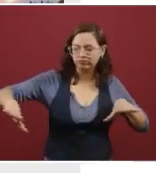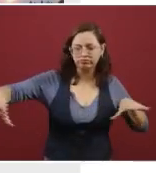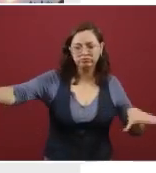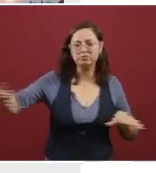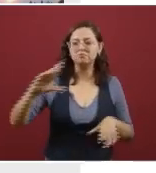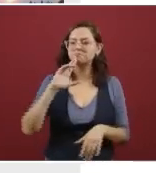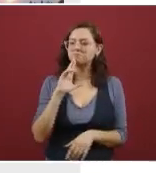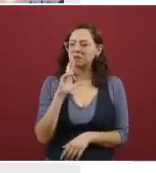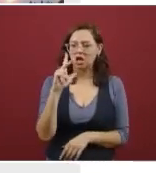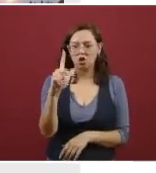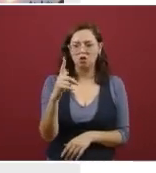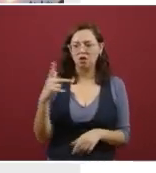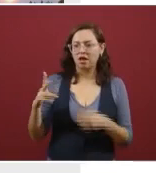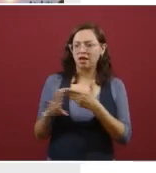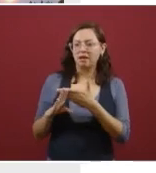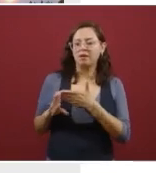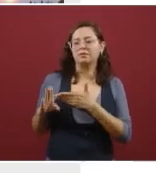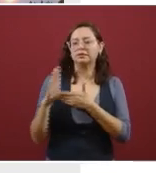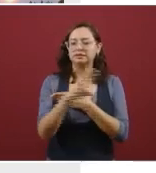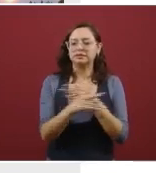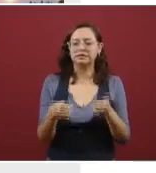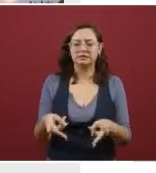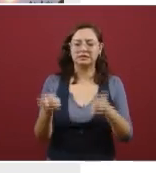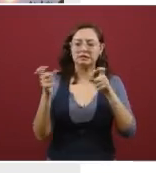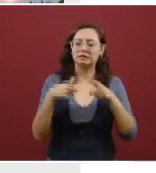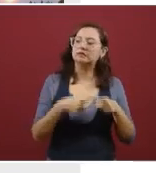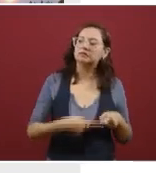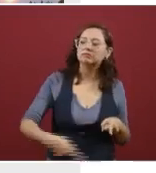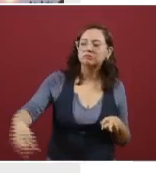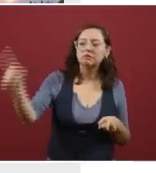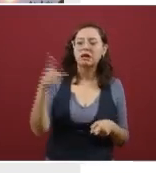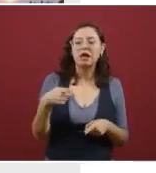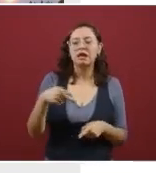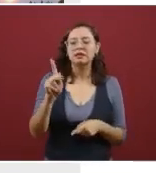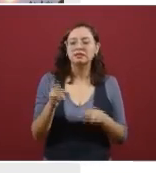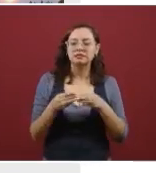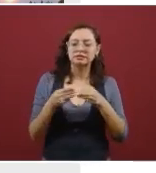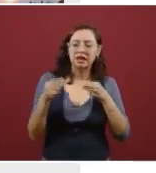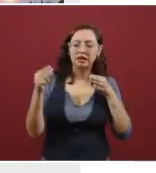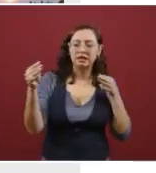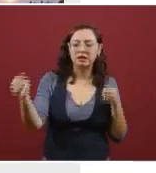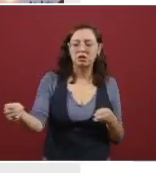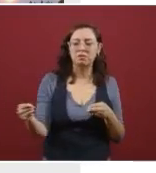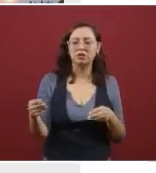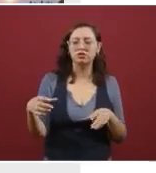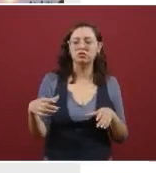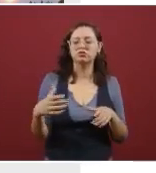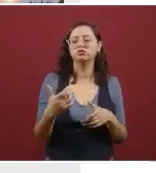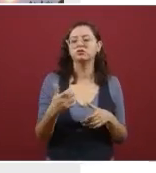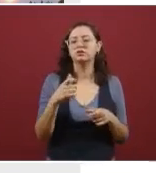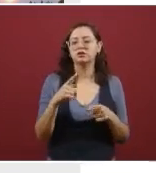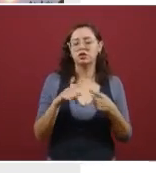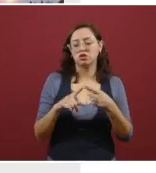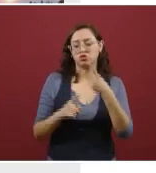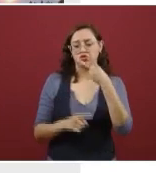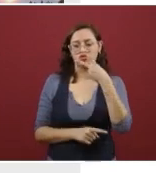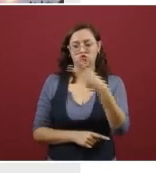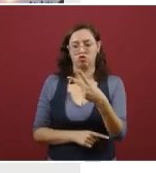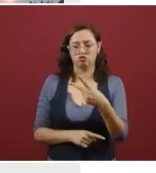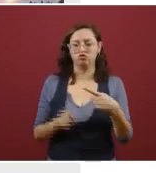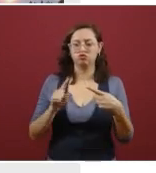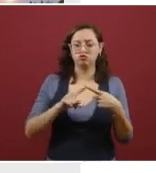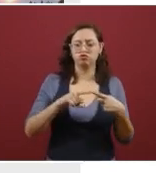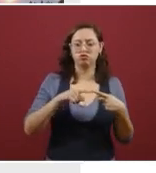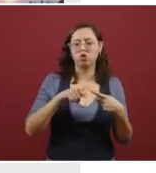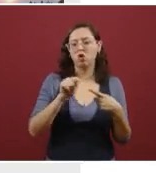tomas clandestinas. Son alrededor de 15 kilómetros en Tuxpan-Azcapotzalco y Tuxpan-Tula.